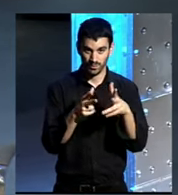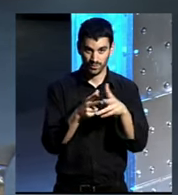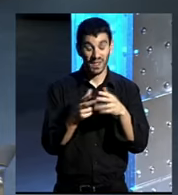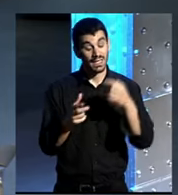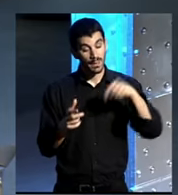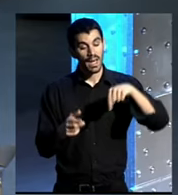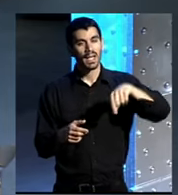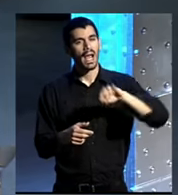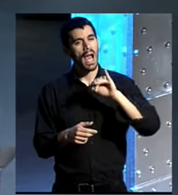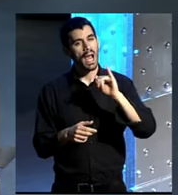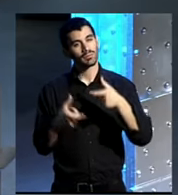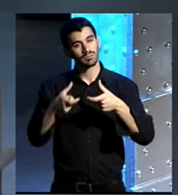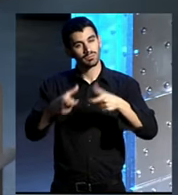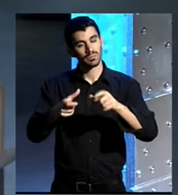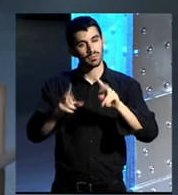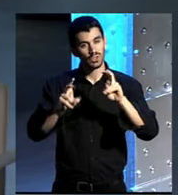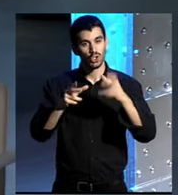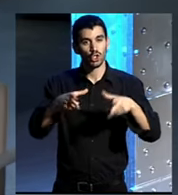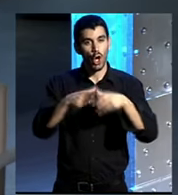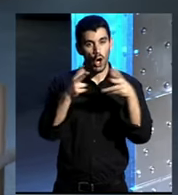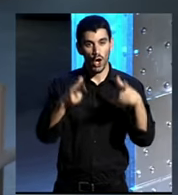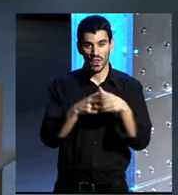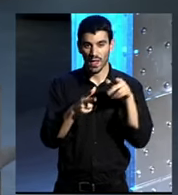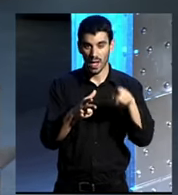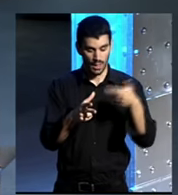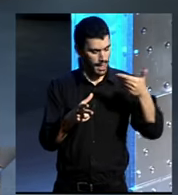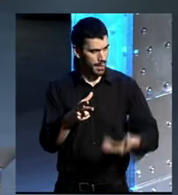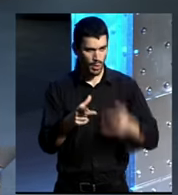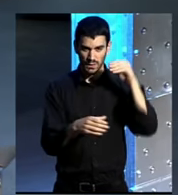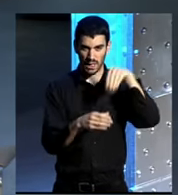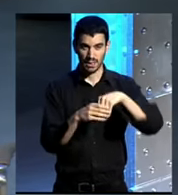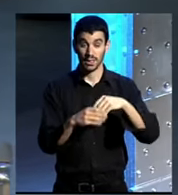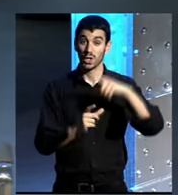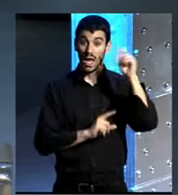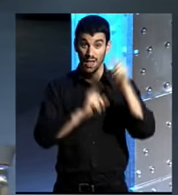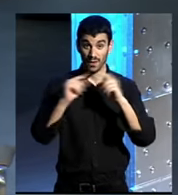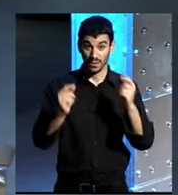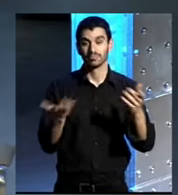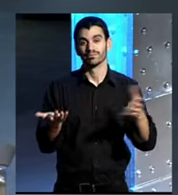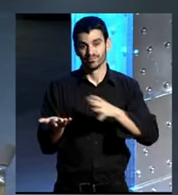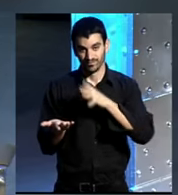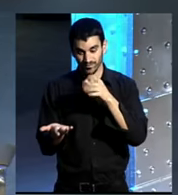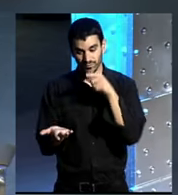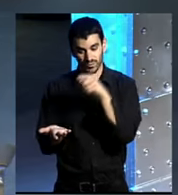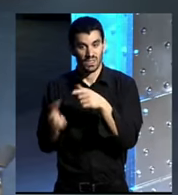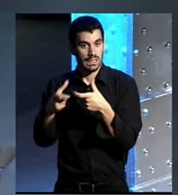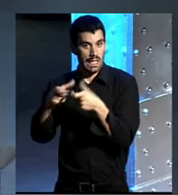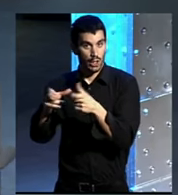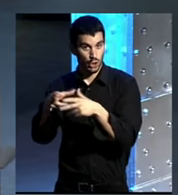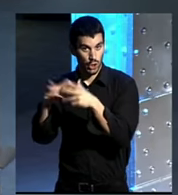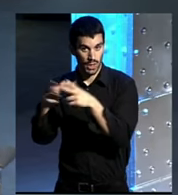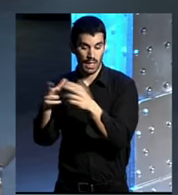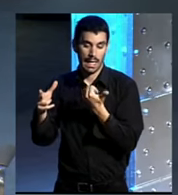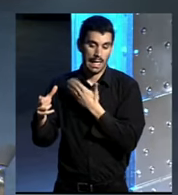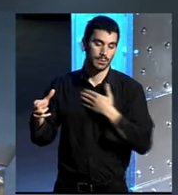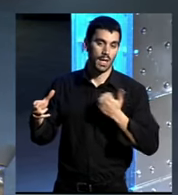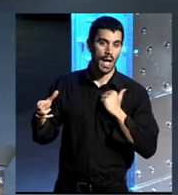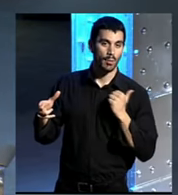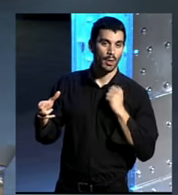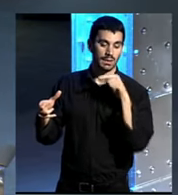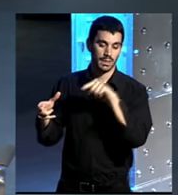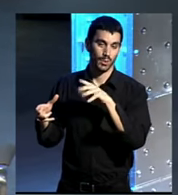es muy relevante en Fundación Telefónica, pues también es uno de los motivos y las formas de actuar que tenemos en nuestra parte